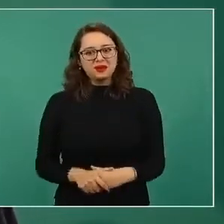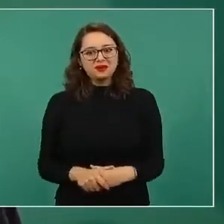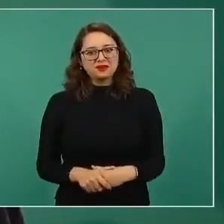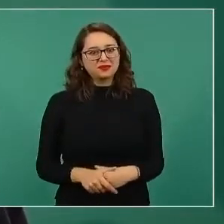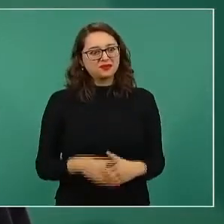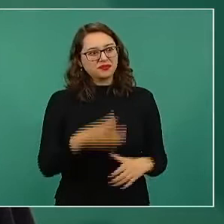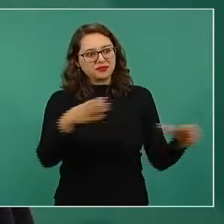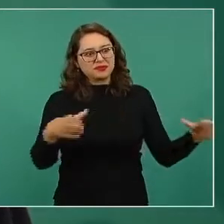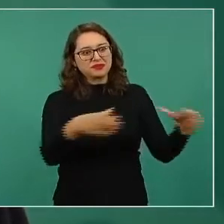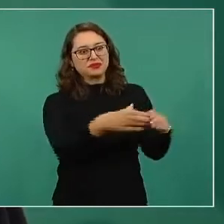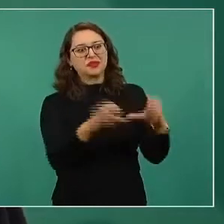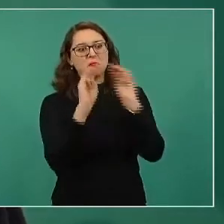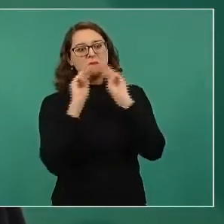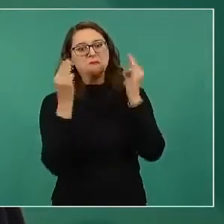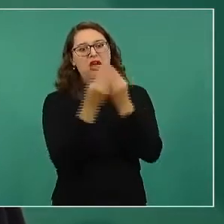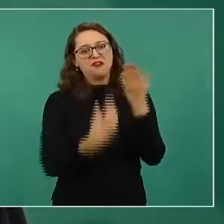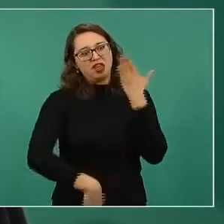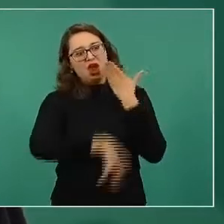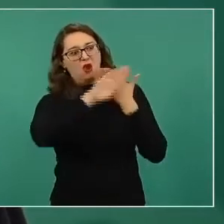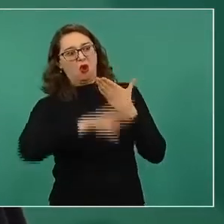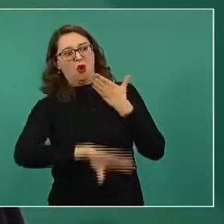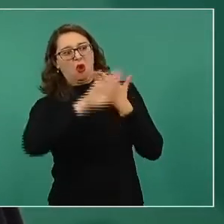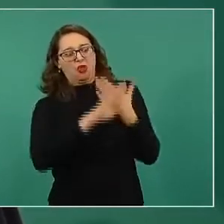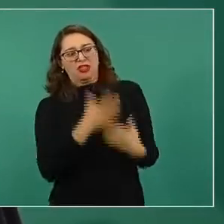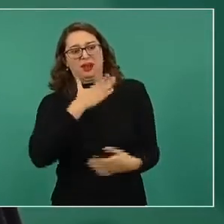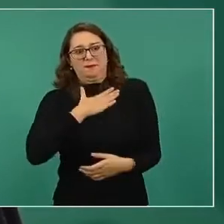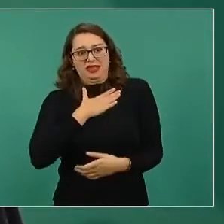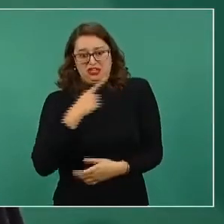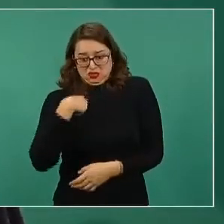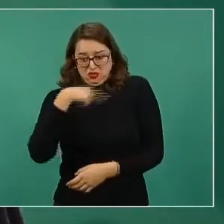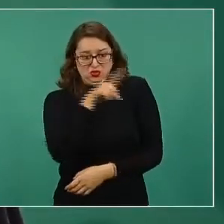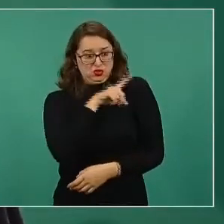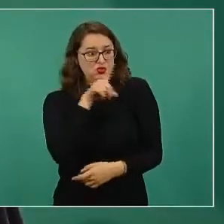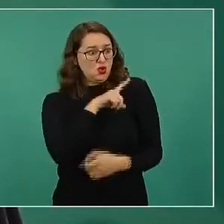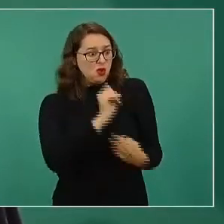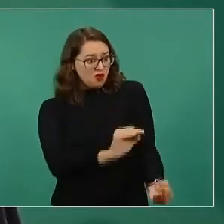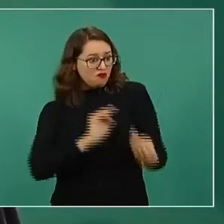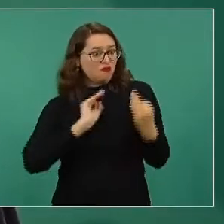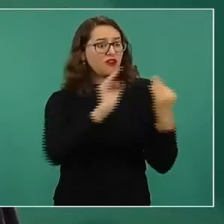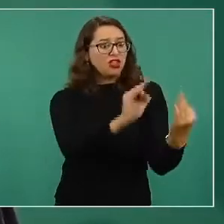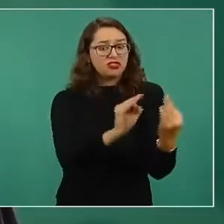a la mafia del poder sin el pueblo?